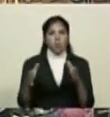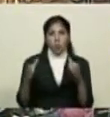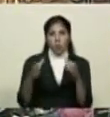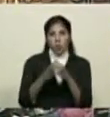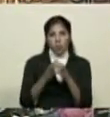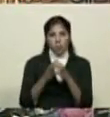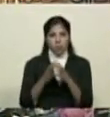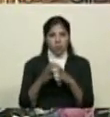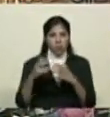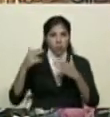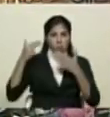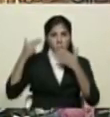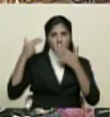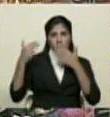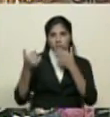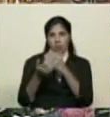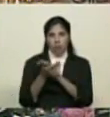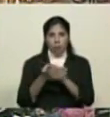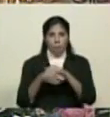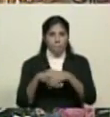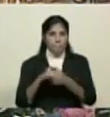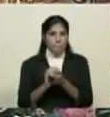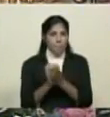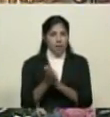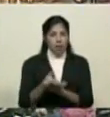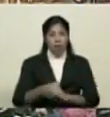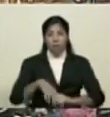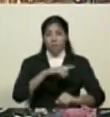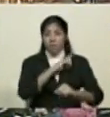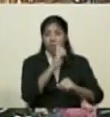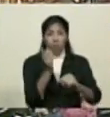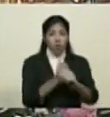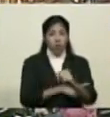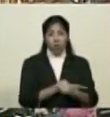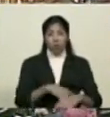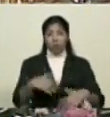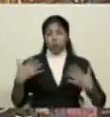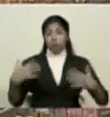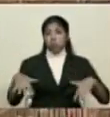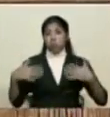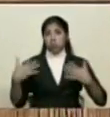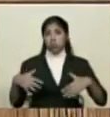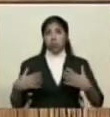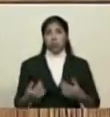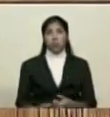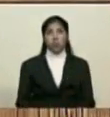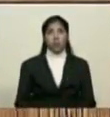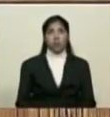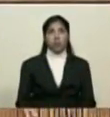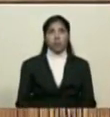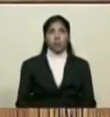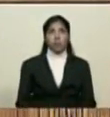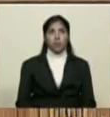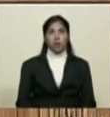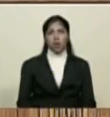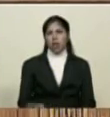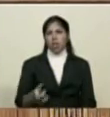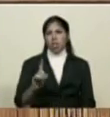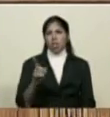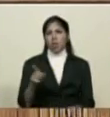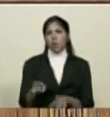de la más alta, del más alto calibre, no para cometer fechorías